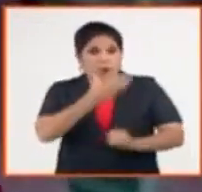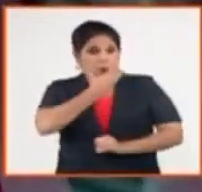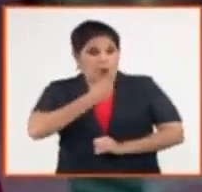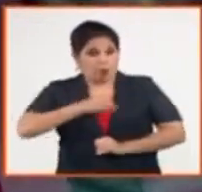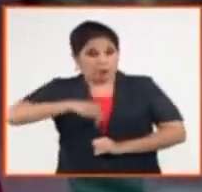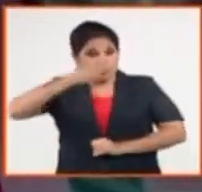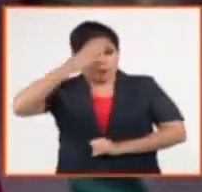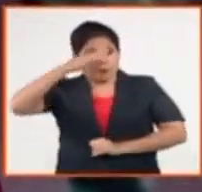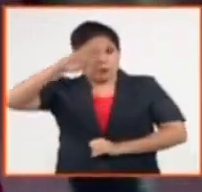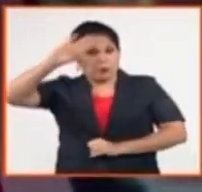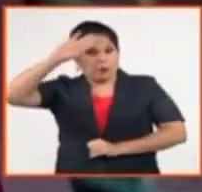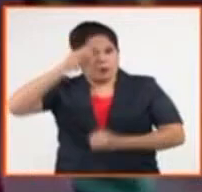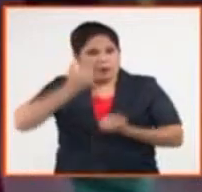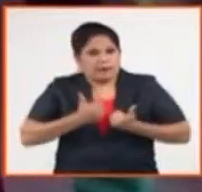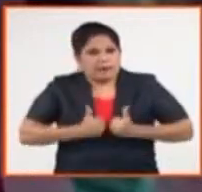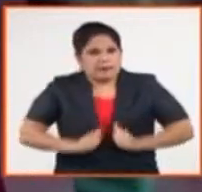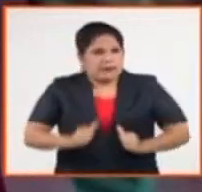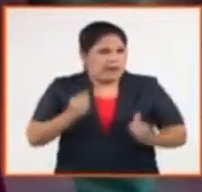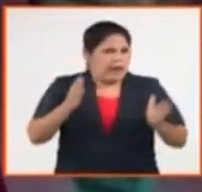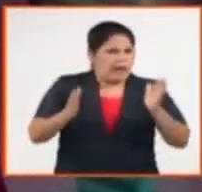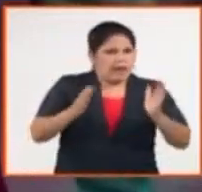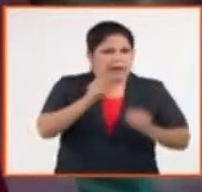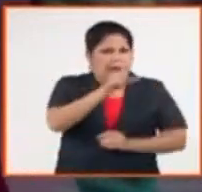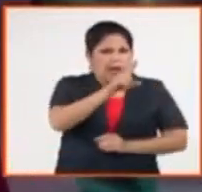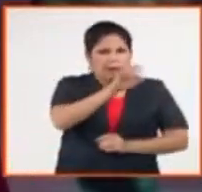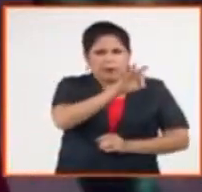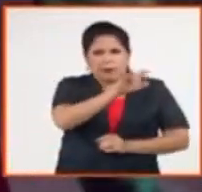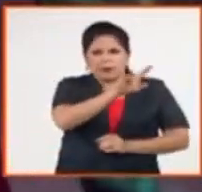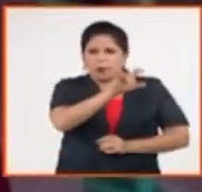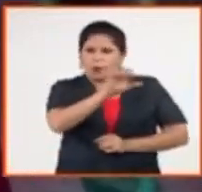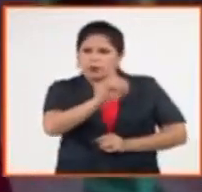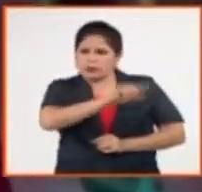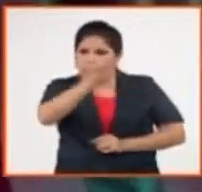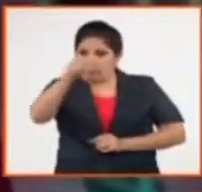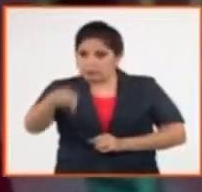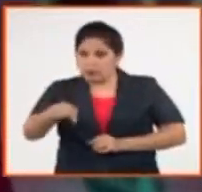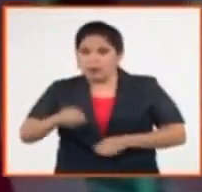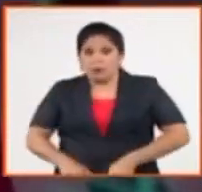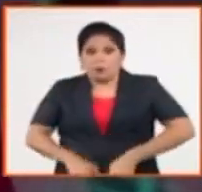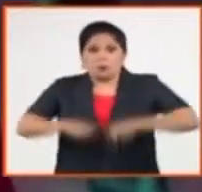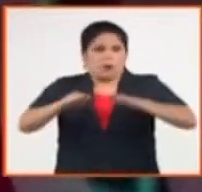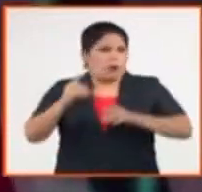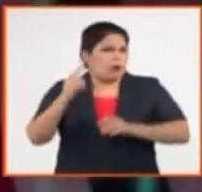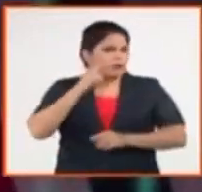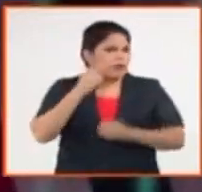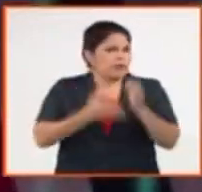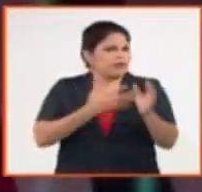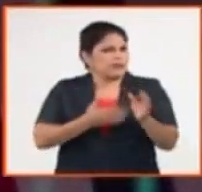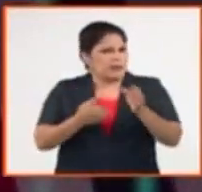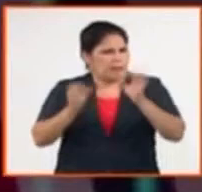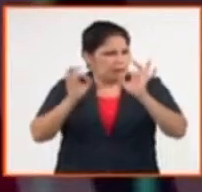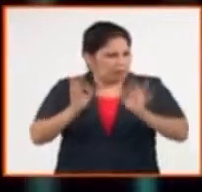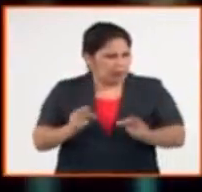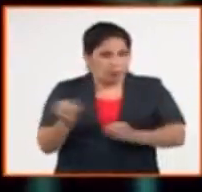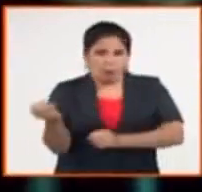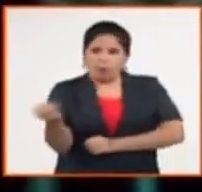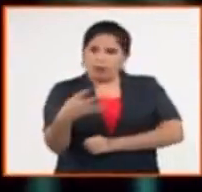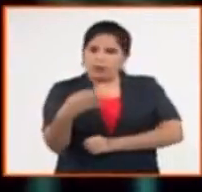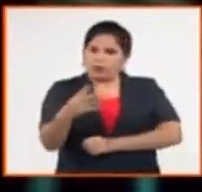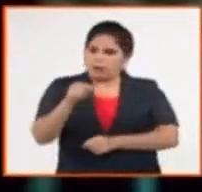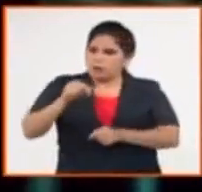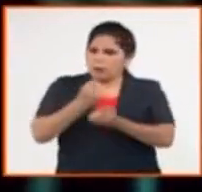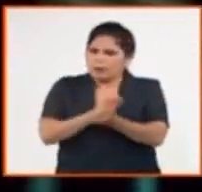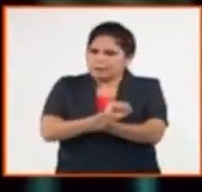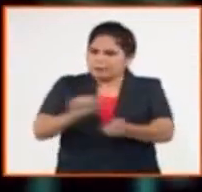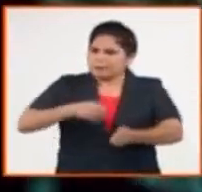Cuba, nacidas de la década del 80 hasta la fecha, hemos crecido escuchando verdades a medias o mentiras sobre la libertad